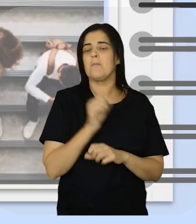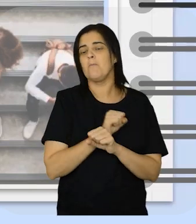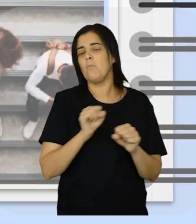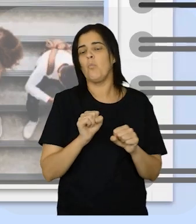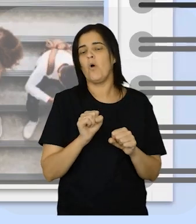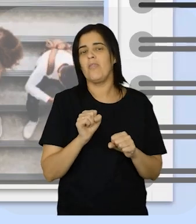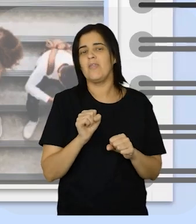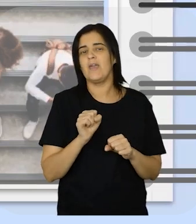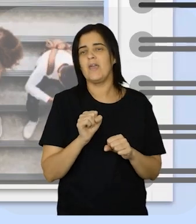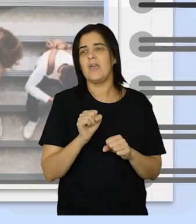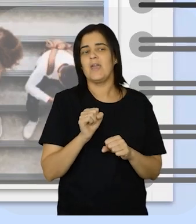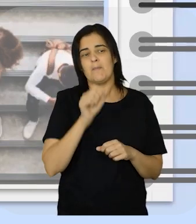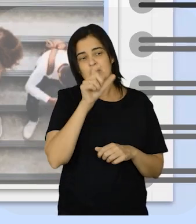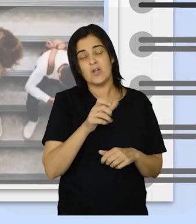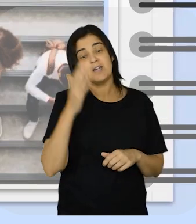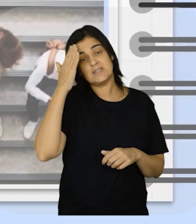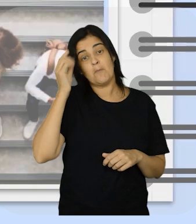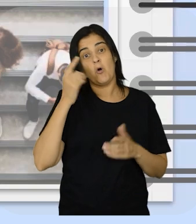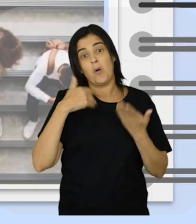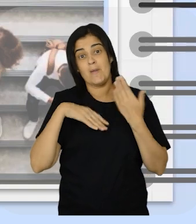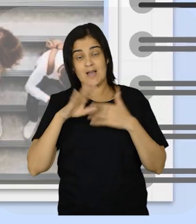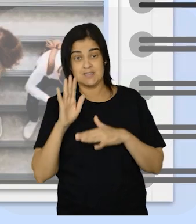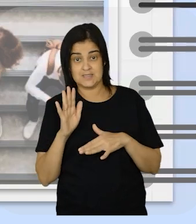esa persona que sabe un poco más.